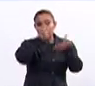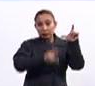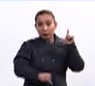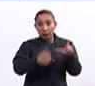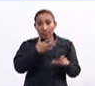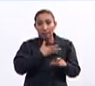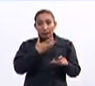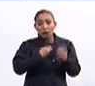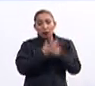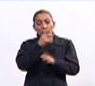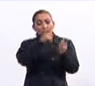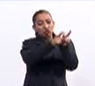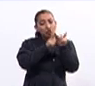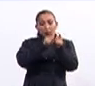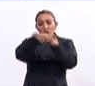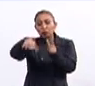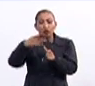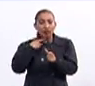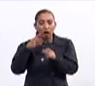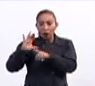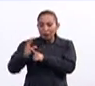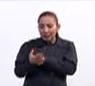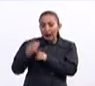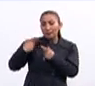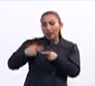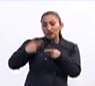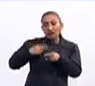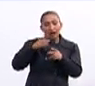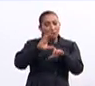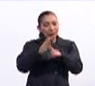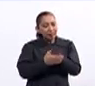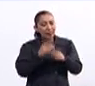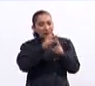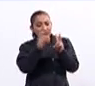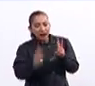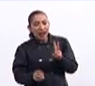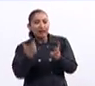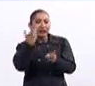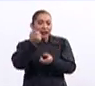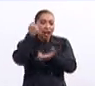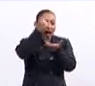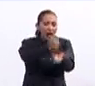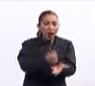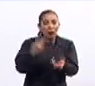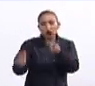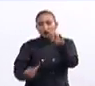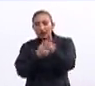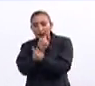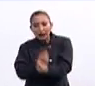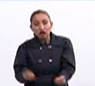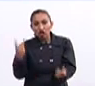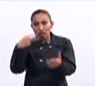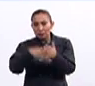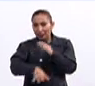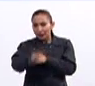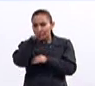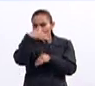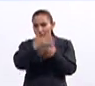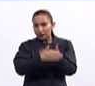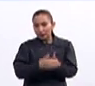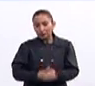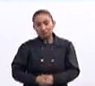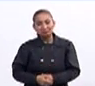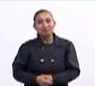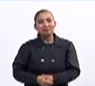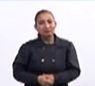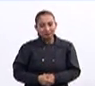nacional, tenemos nuevos partidos políticos, tenemos comités ciudadanos, comités vecinales, tenemos presupuesto participativo, consultas infantiles. Eso en juveniles, el 2019. Ya